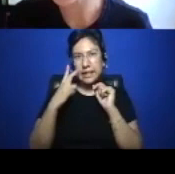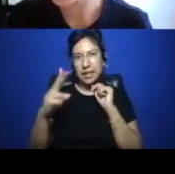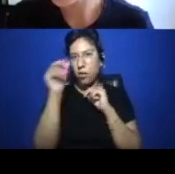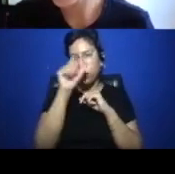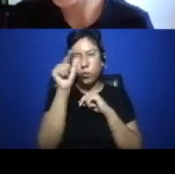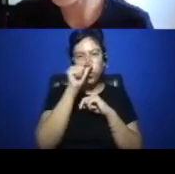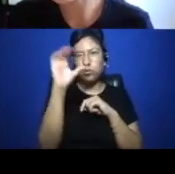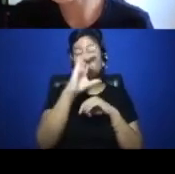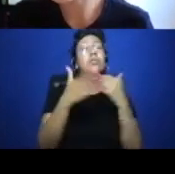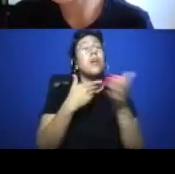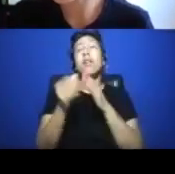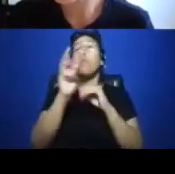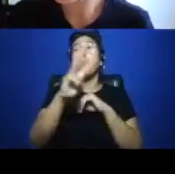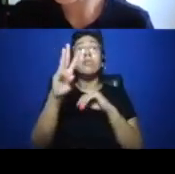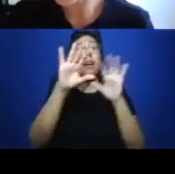búsqueda de Google.